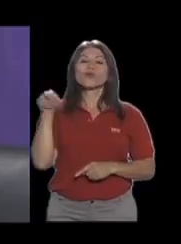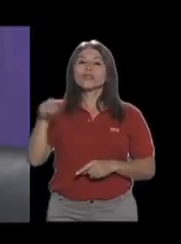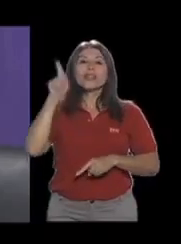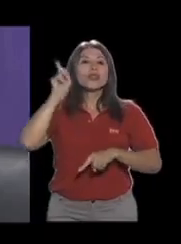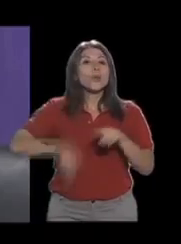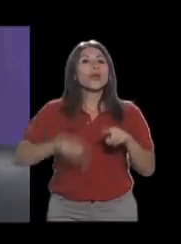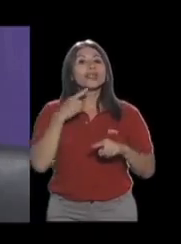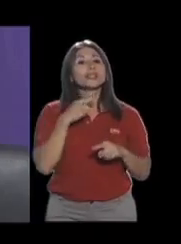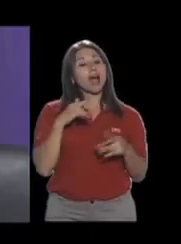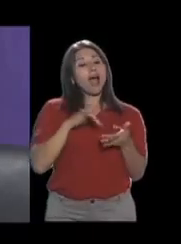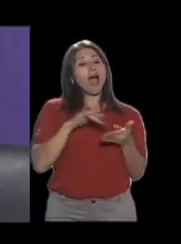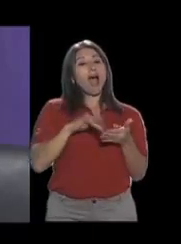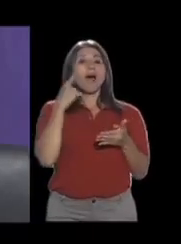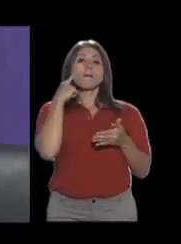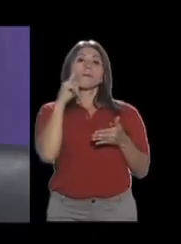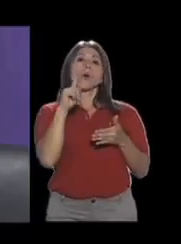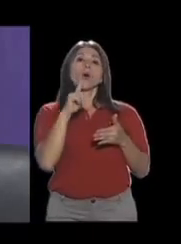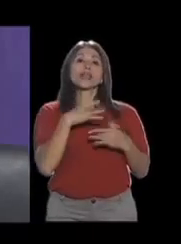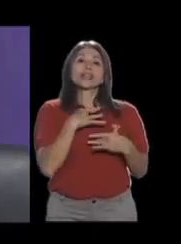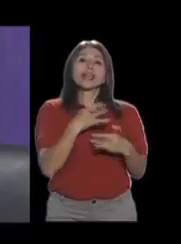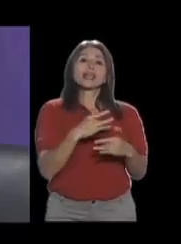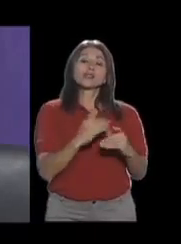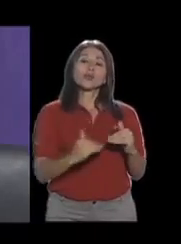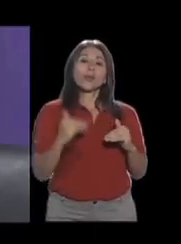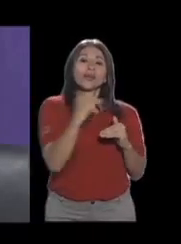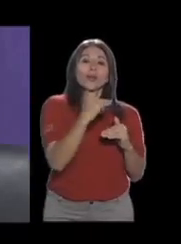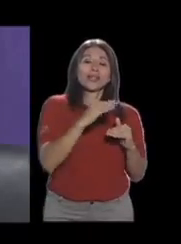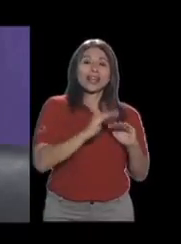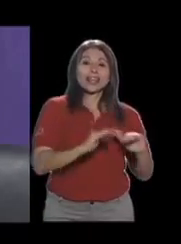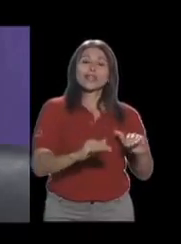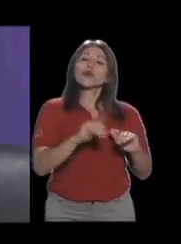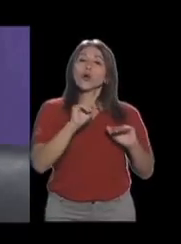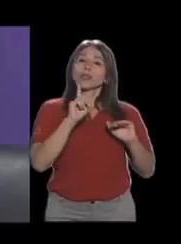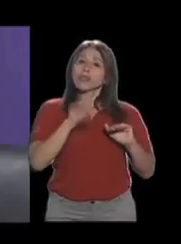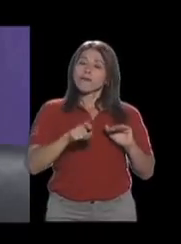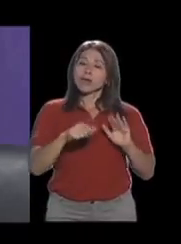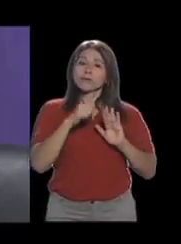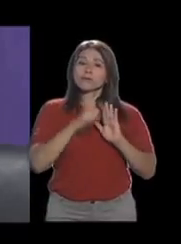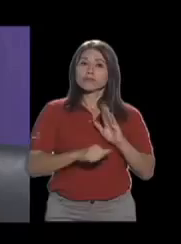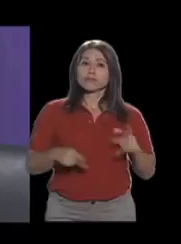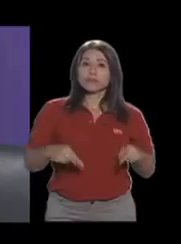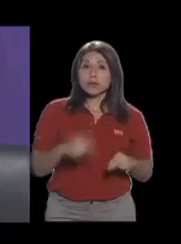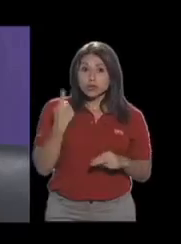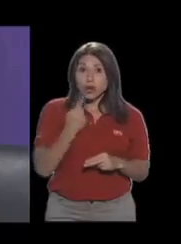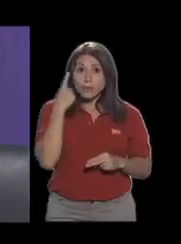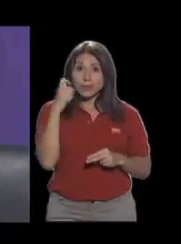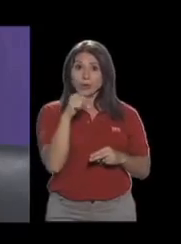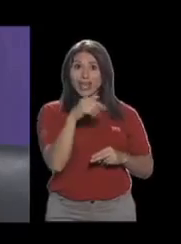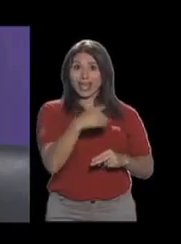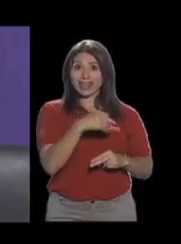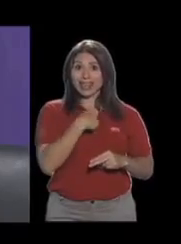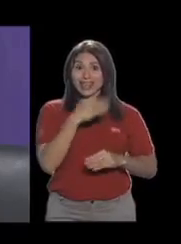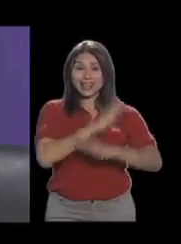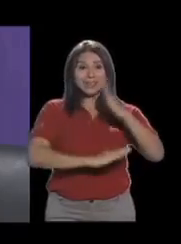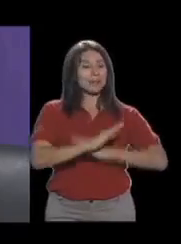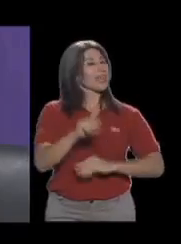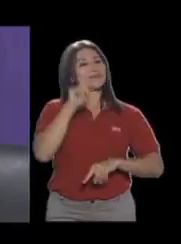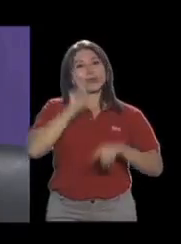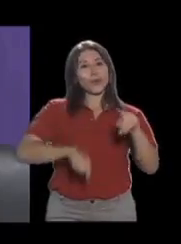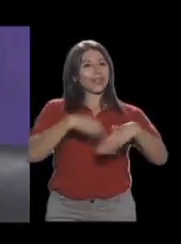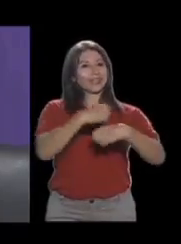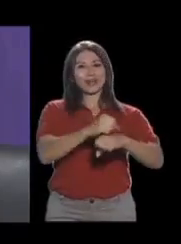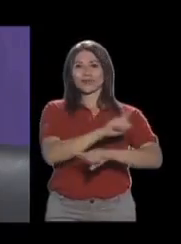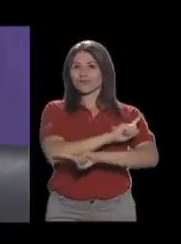para esterilizar a una persona menor de edad solo porque presenta una condición de discapacidad. Si es una persona con discapacidad